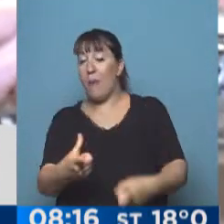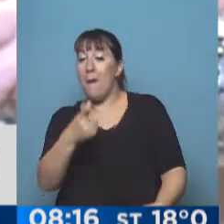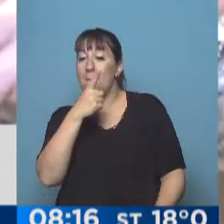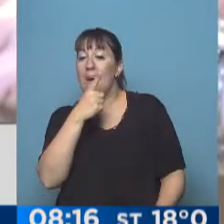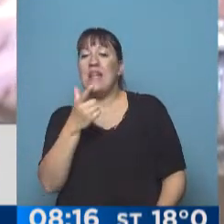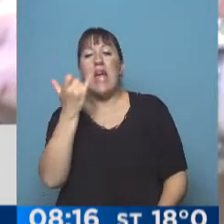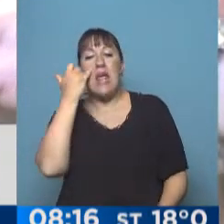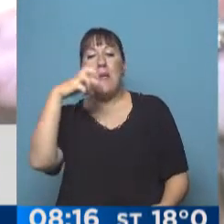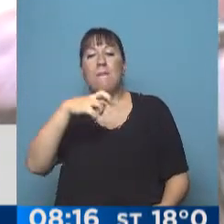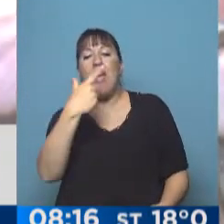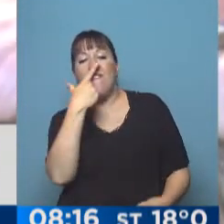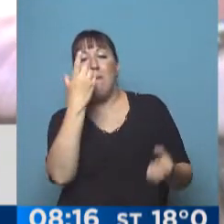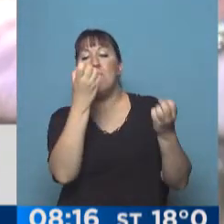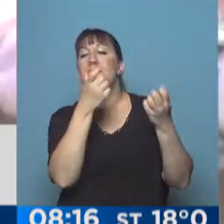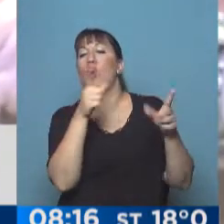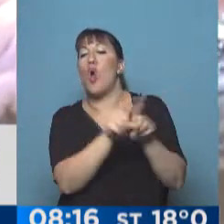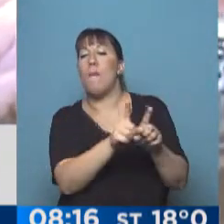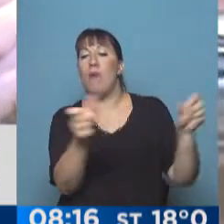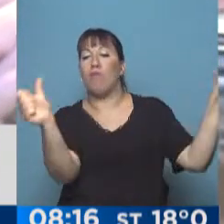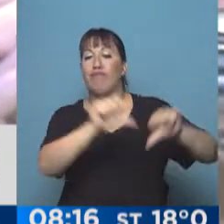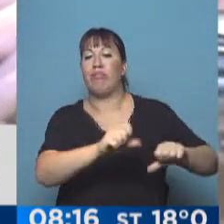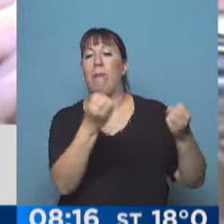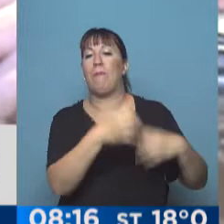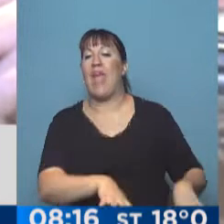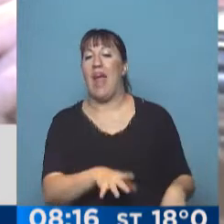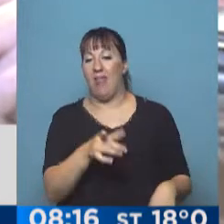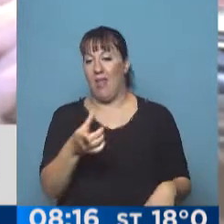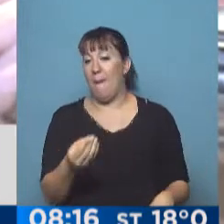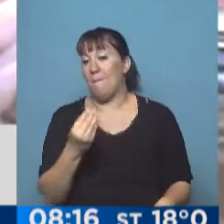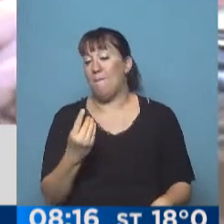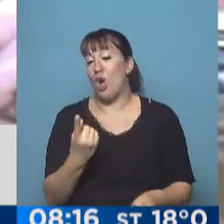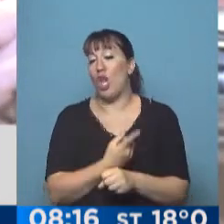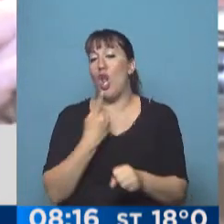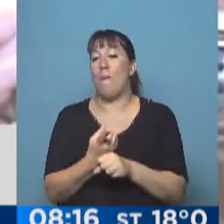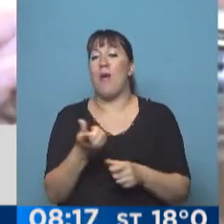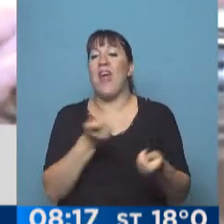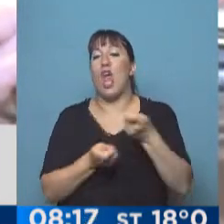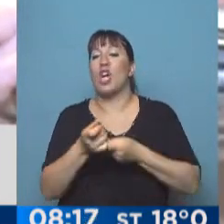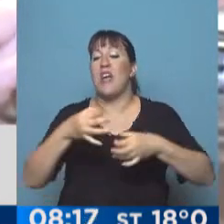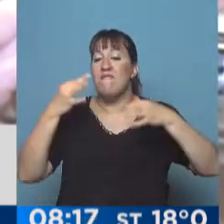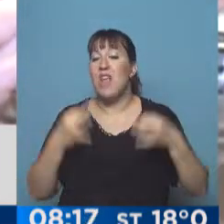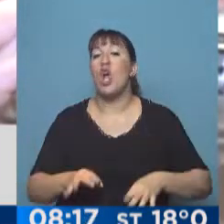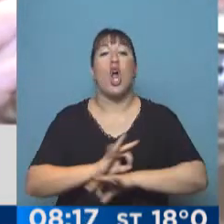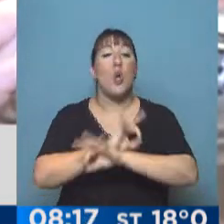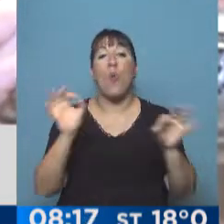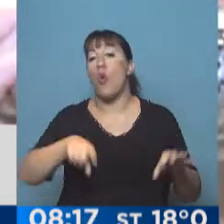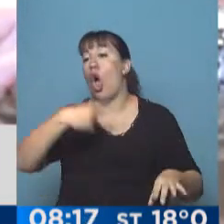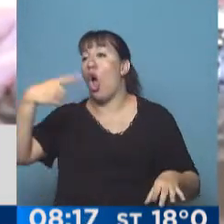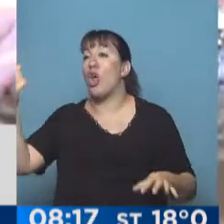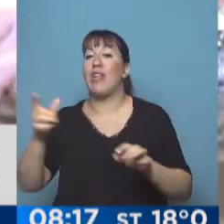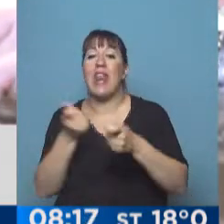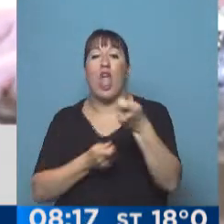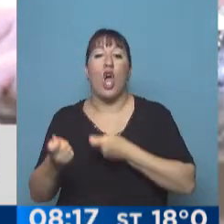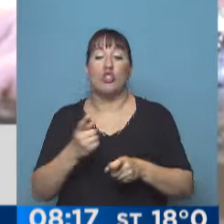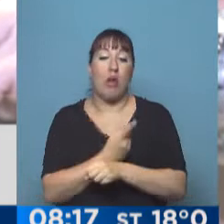de irpf pierde cualquier interés y que el valor del pf se cae a pedazos porque no va a tener oportunidades de negociar de buena manera con ninguno de los otros este no